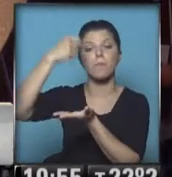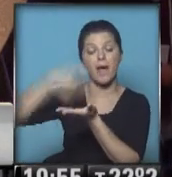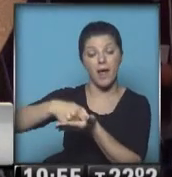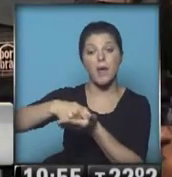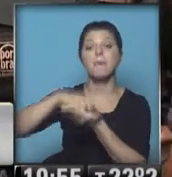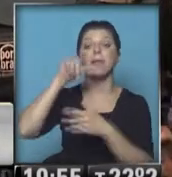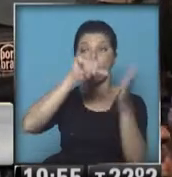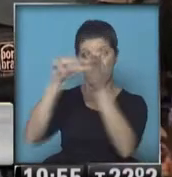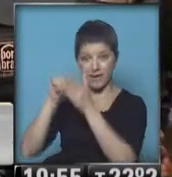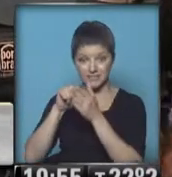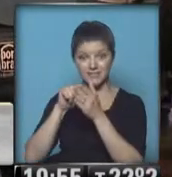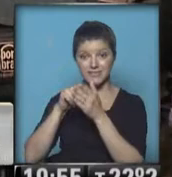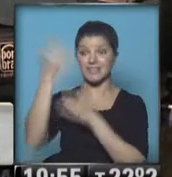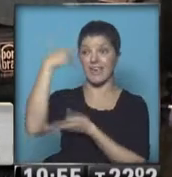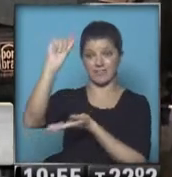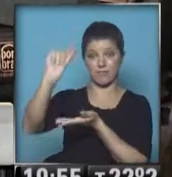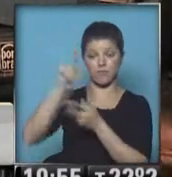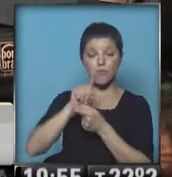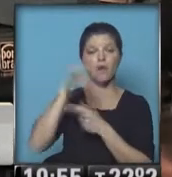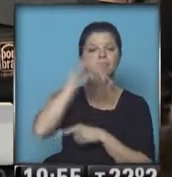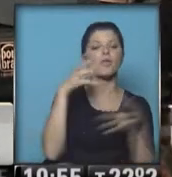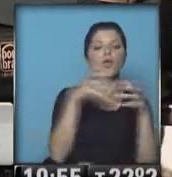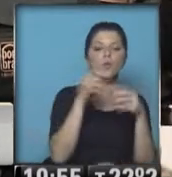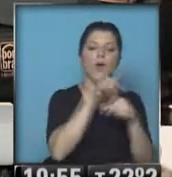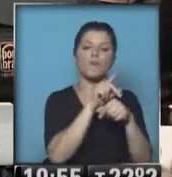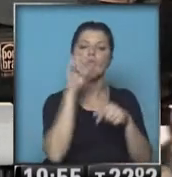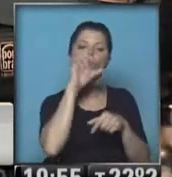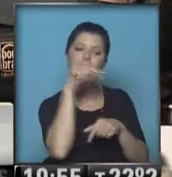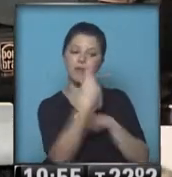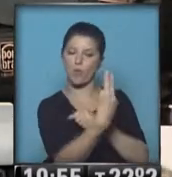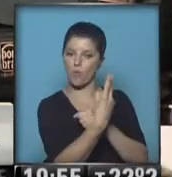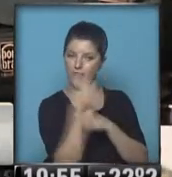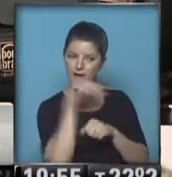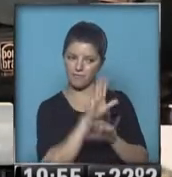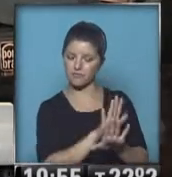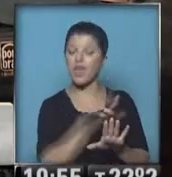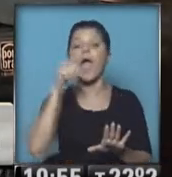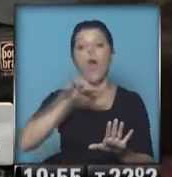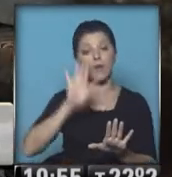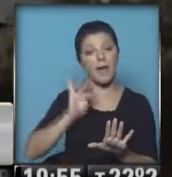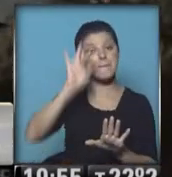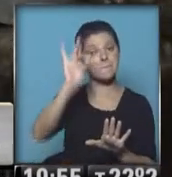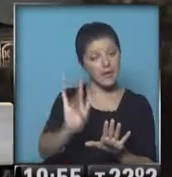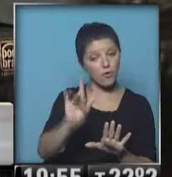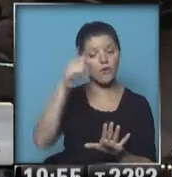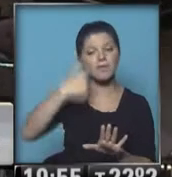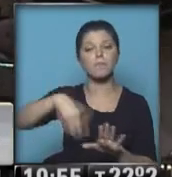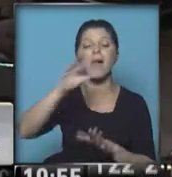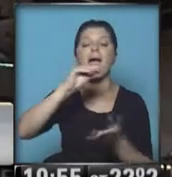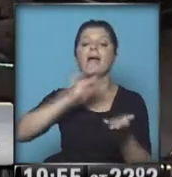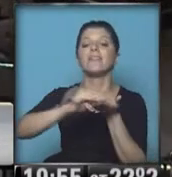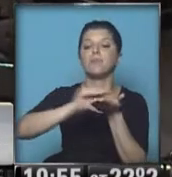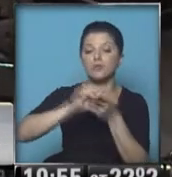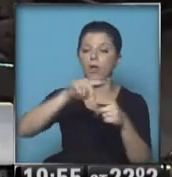a los países del accionar de los fondos buitre. En tanto, este miércoles se discute el proyecto en diputados, que ya